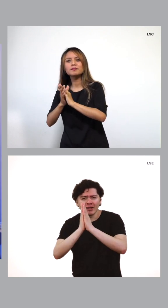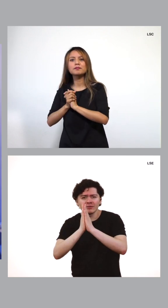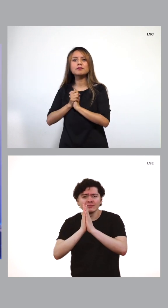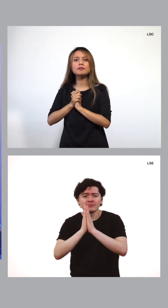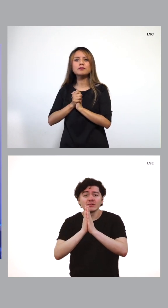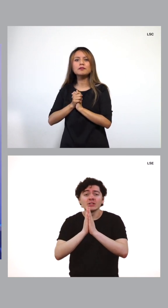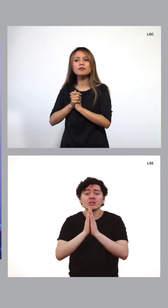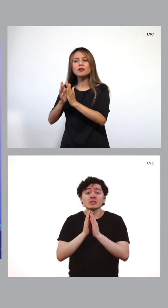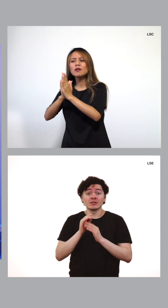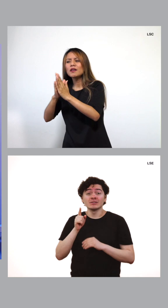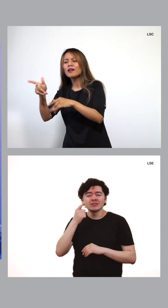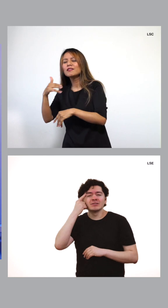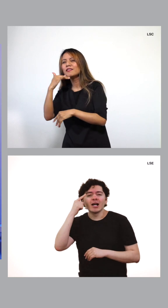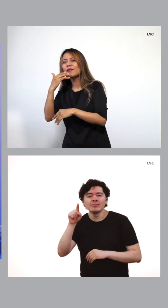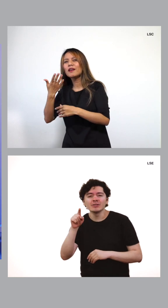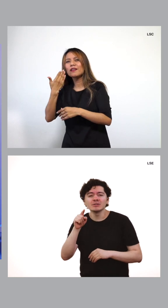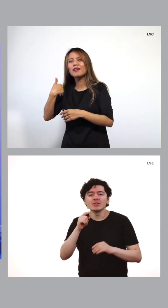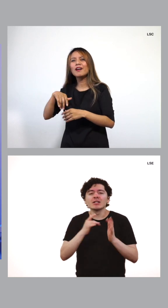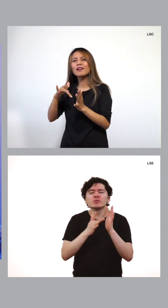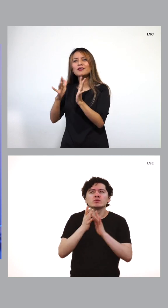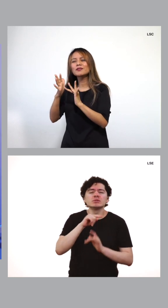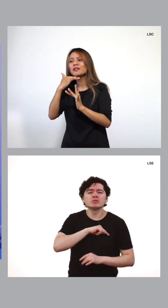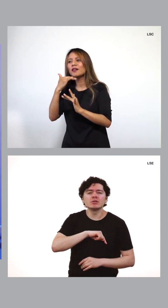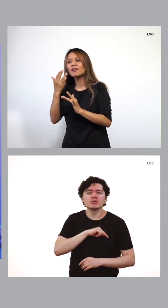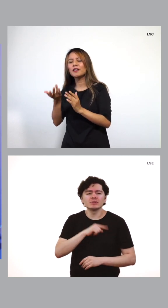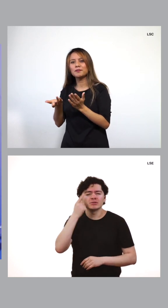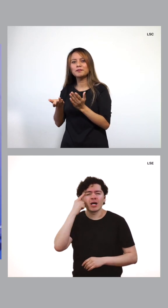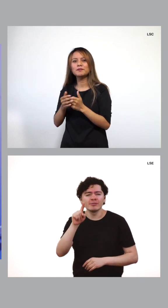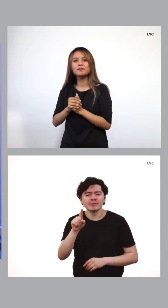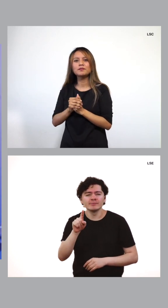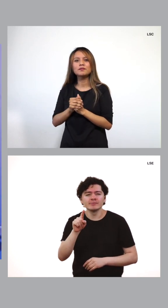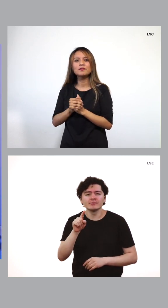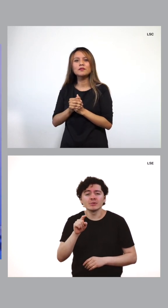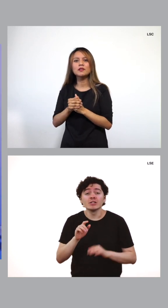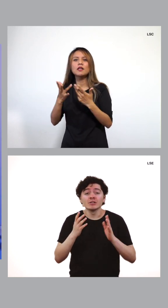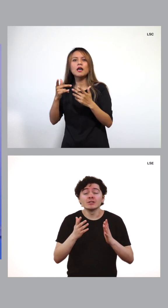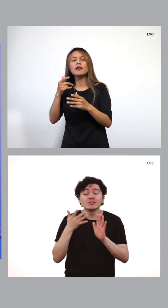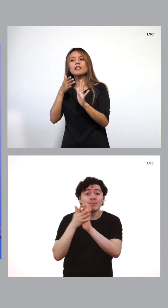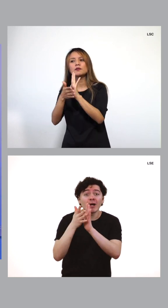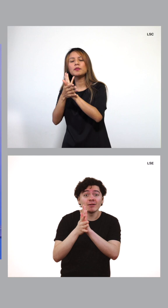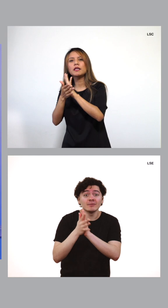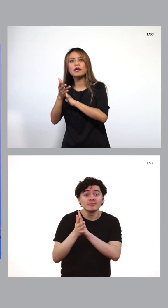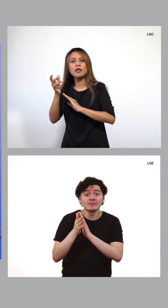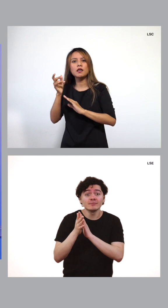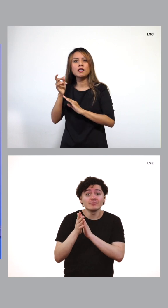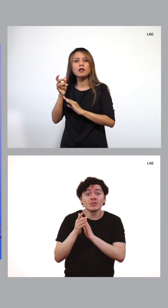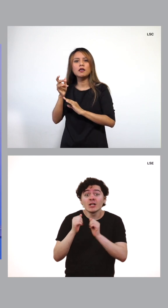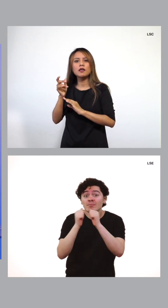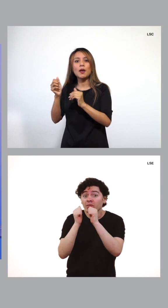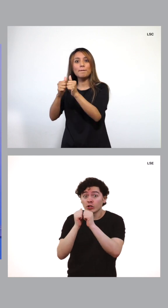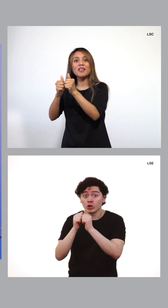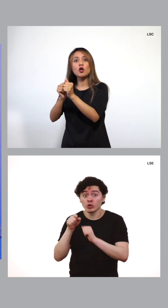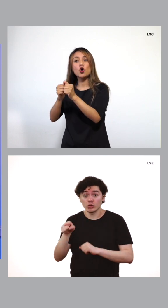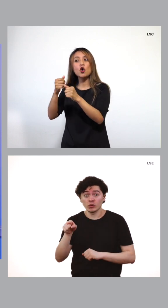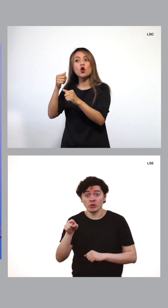a punto de llegar y llevarle preso. Y bueno, ahí se monta la historia esa de la oreja del soldado. Vienen a apresar a Jesús. Pedro